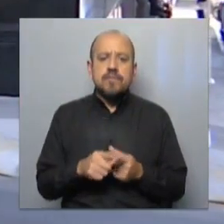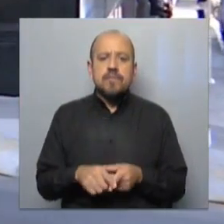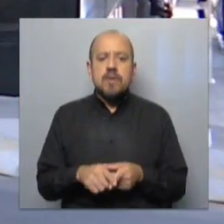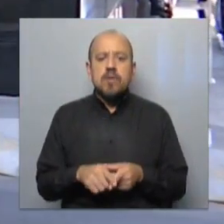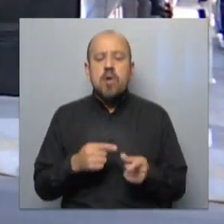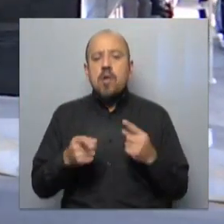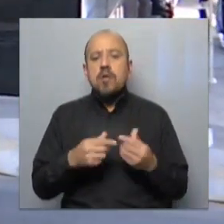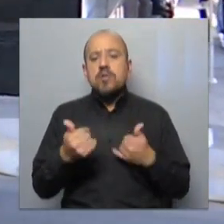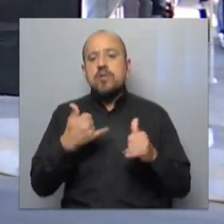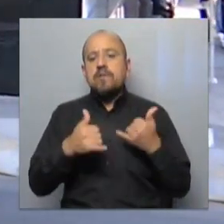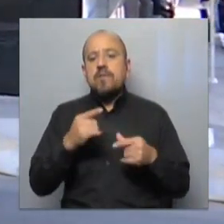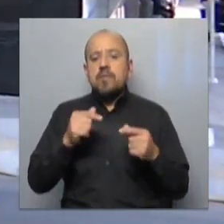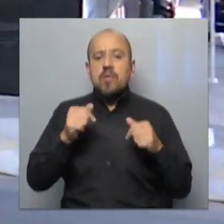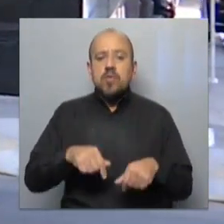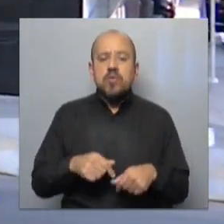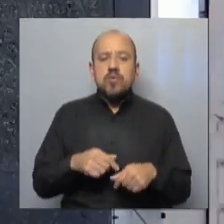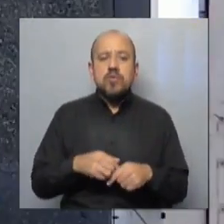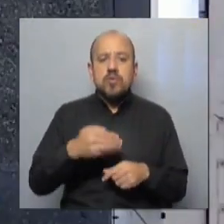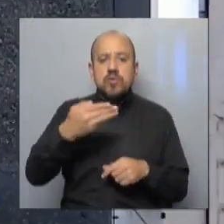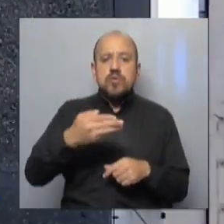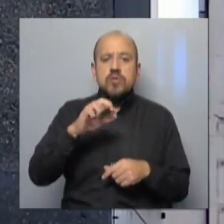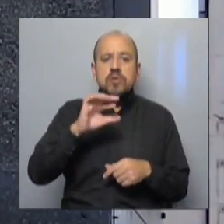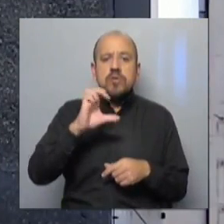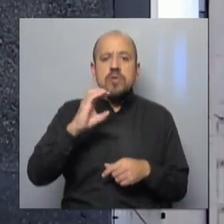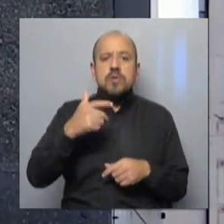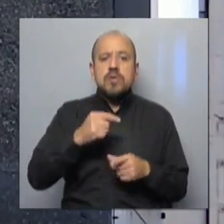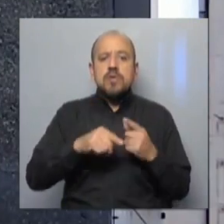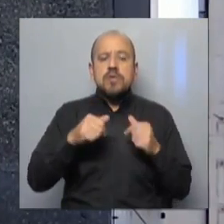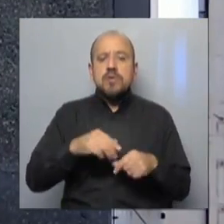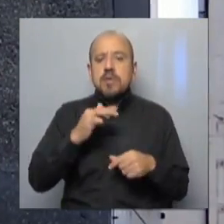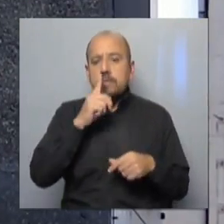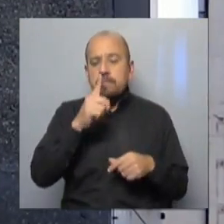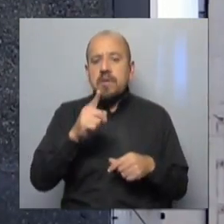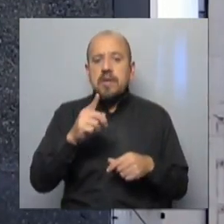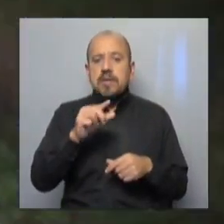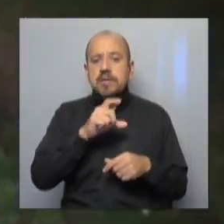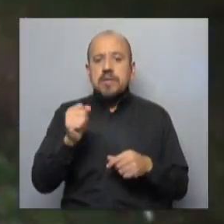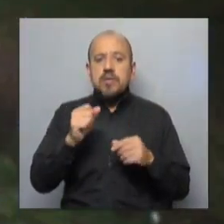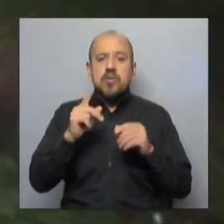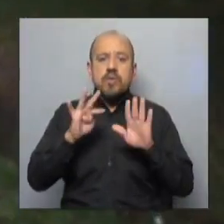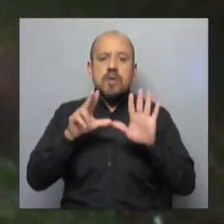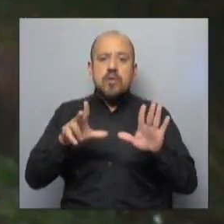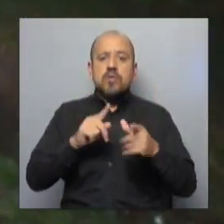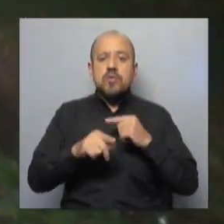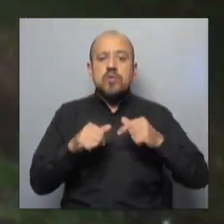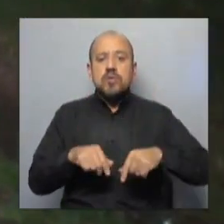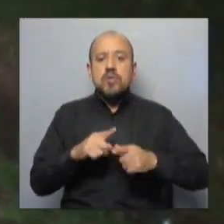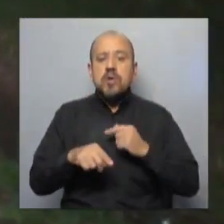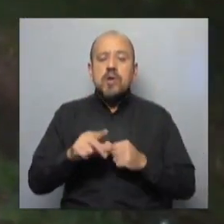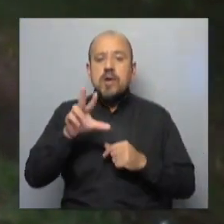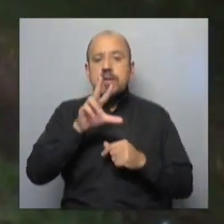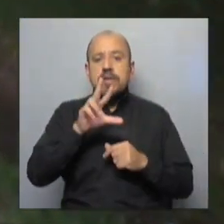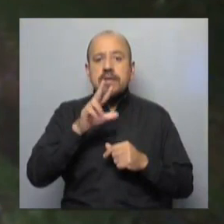acuerdo con el informe publicado hoy por derecha en 2021 existieron 1.198 denuncias en frente a las